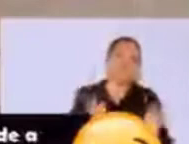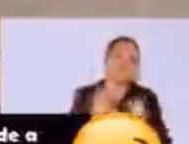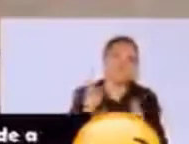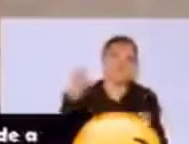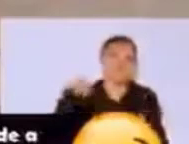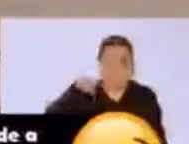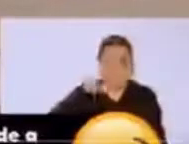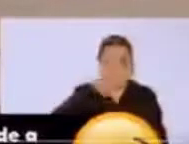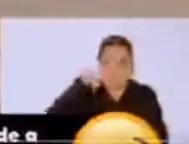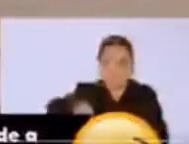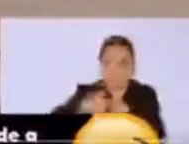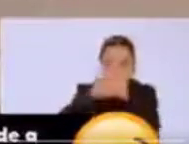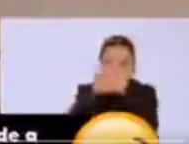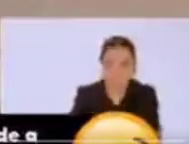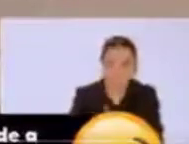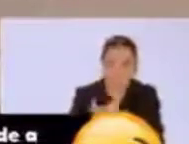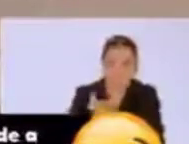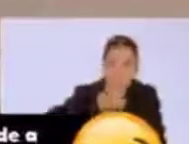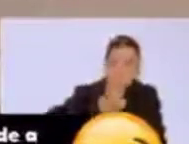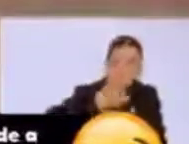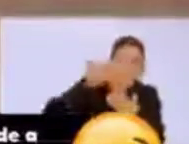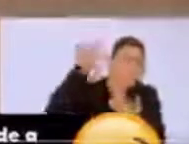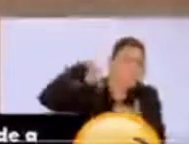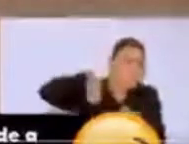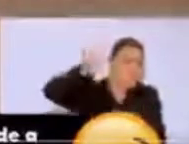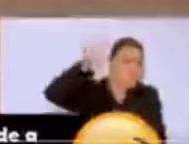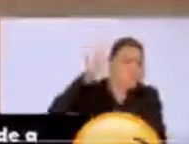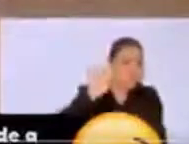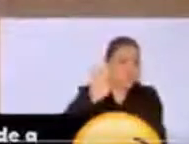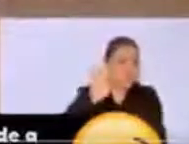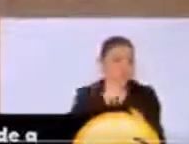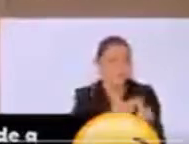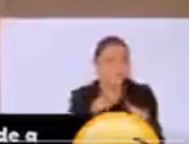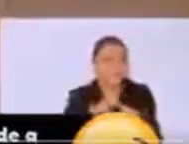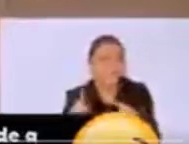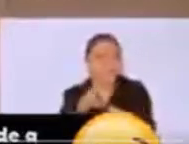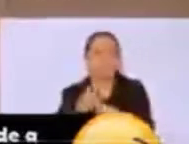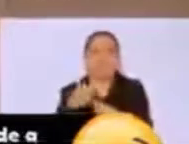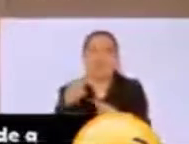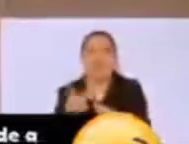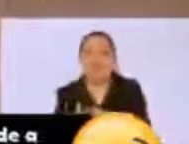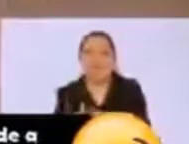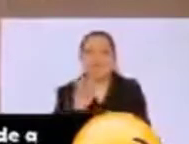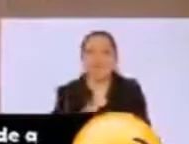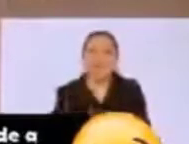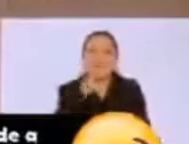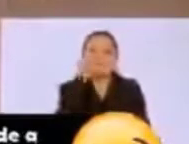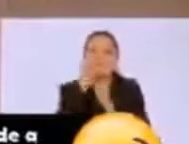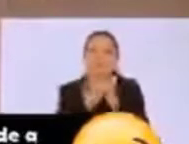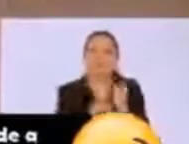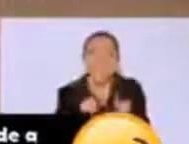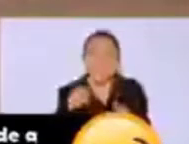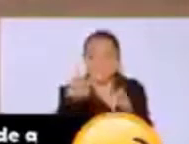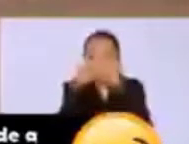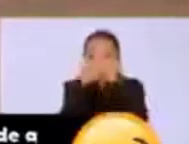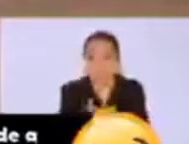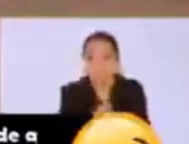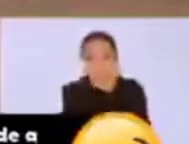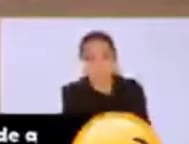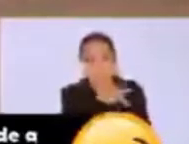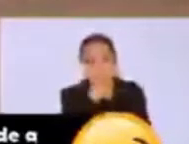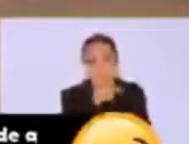nos quedamos ahí varias veces, hasta más de un mes. No